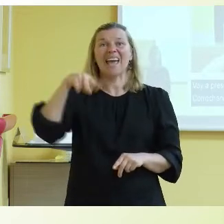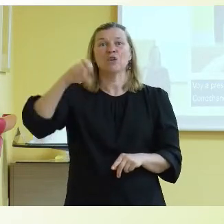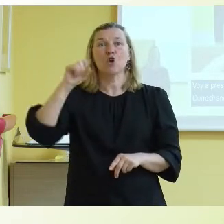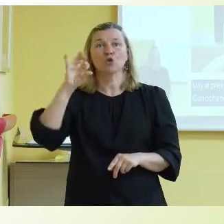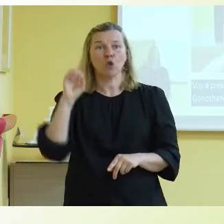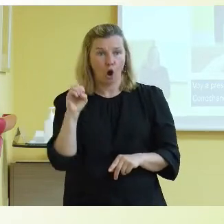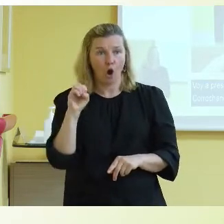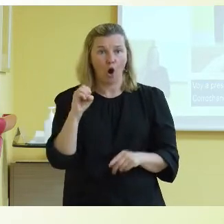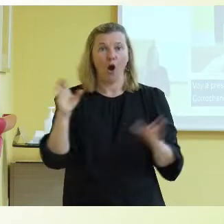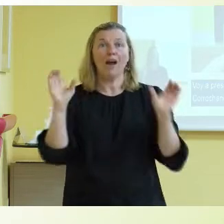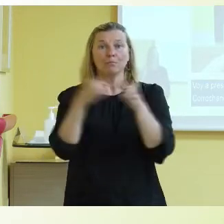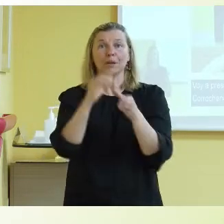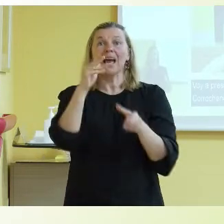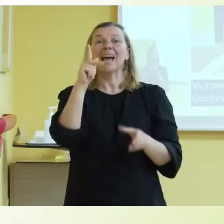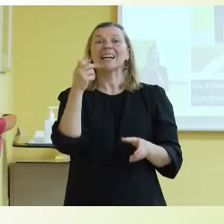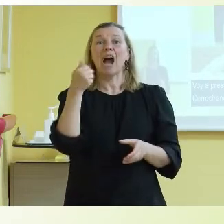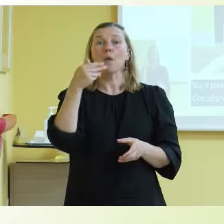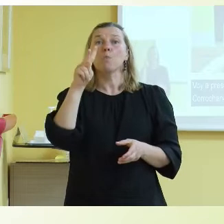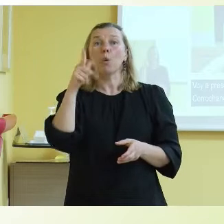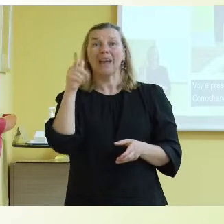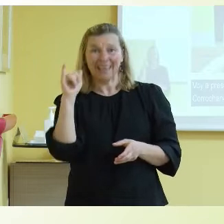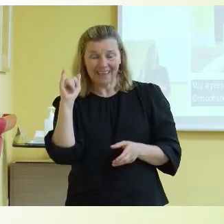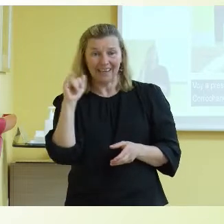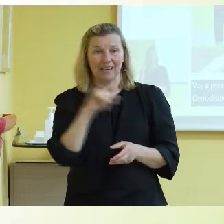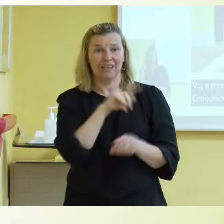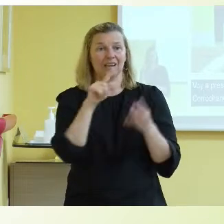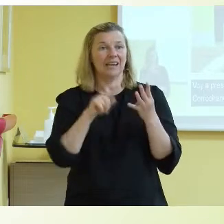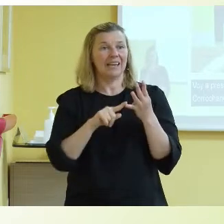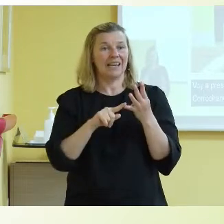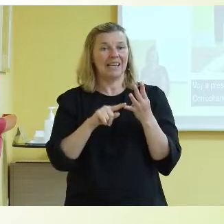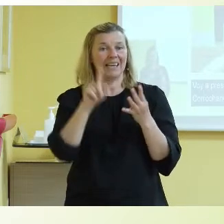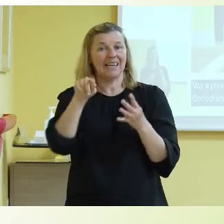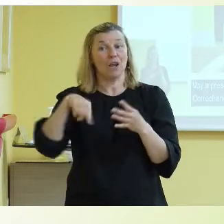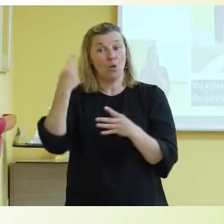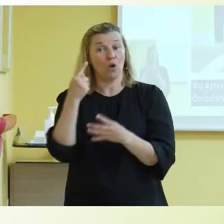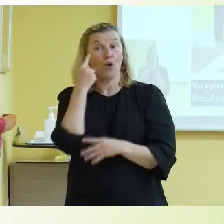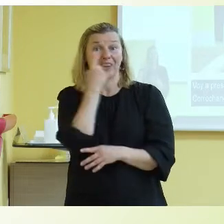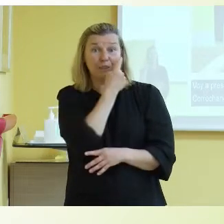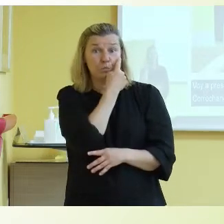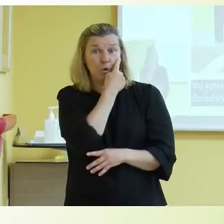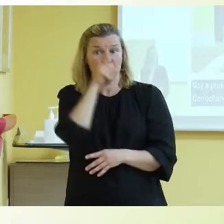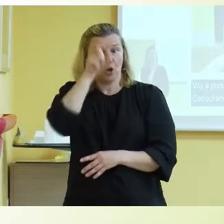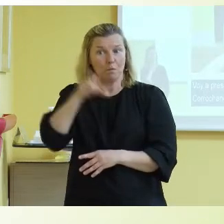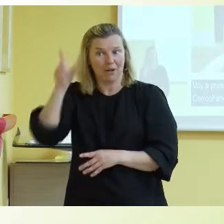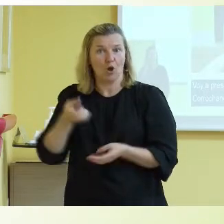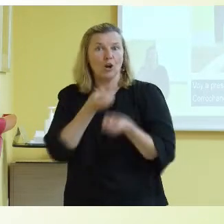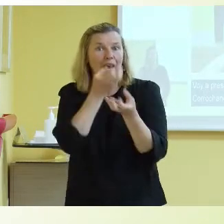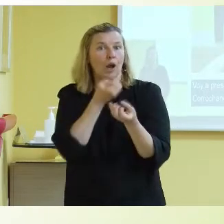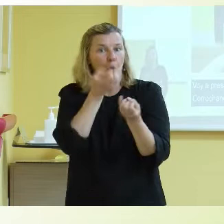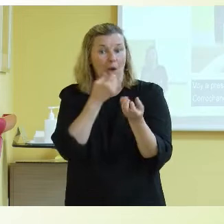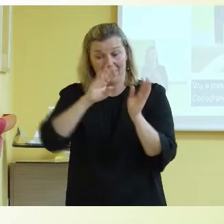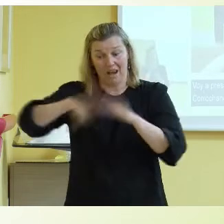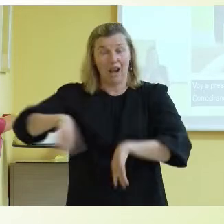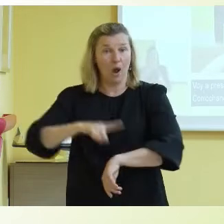Kabuki, a Ana María Merino y Piedades Gerlín como testimonios que nos van a compartir hoy a última